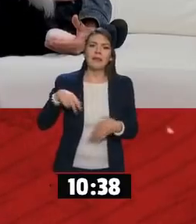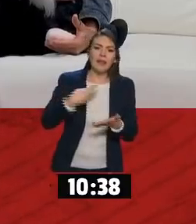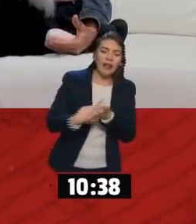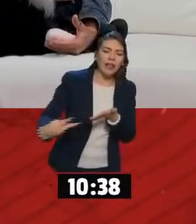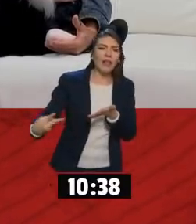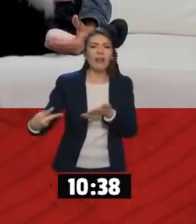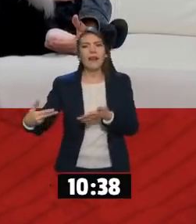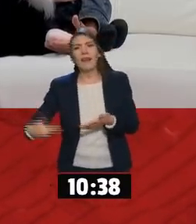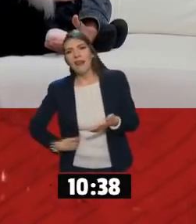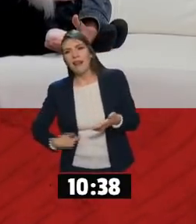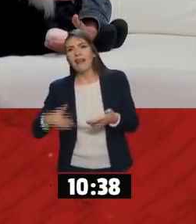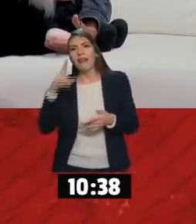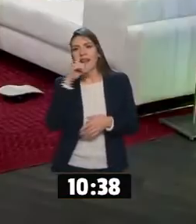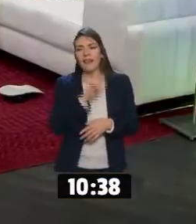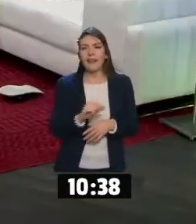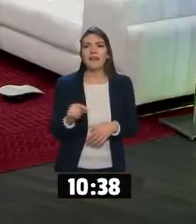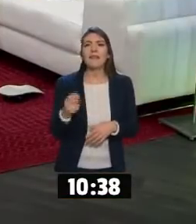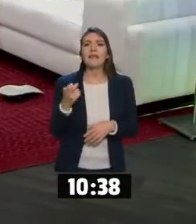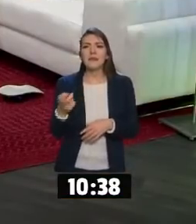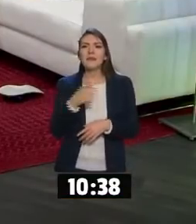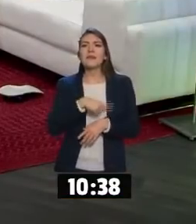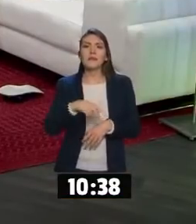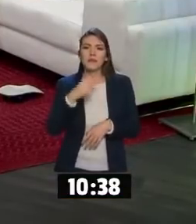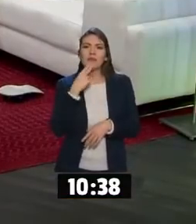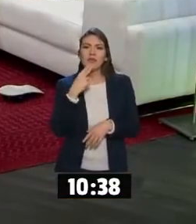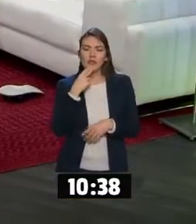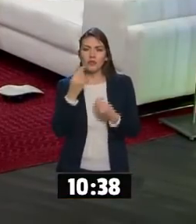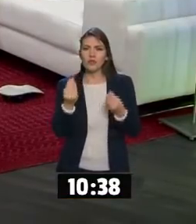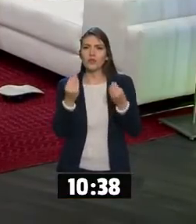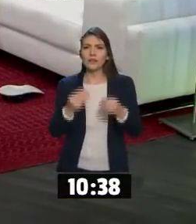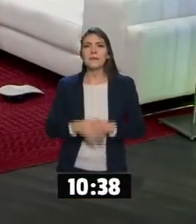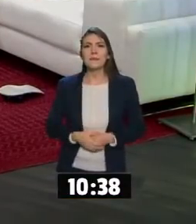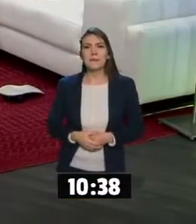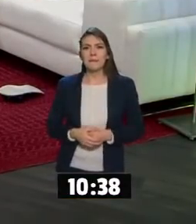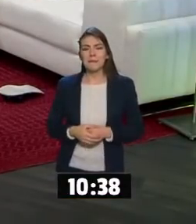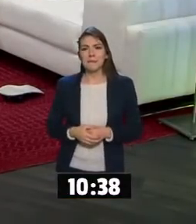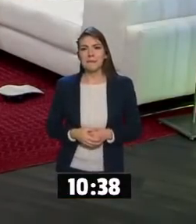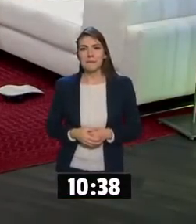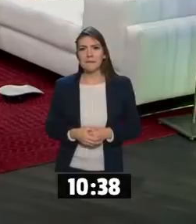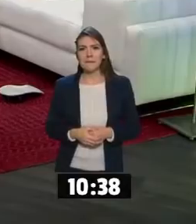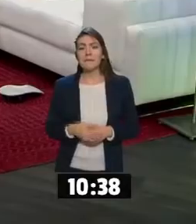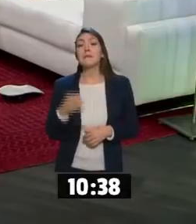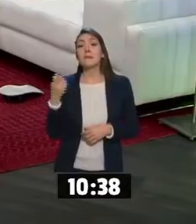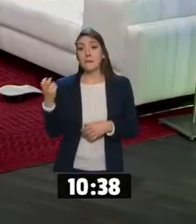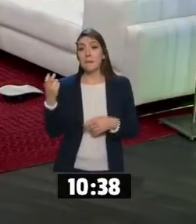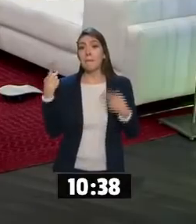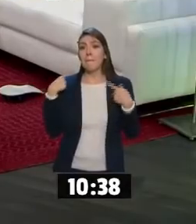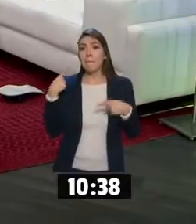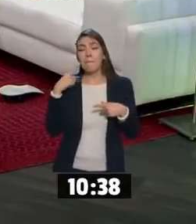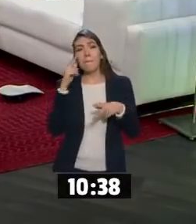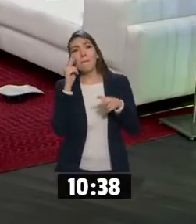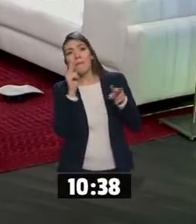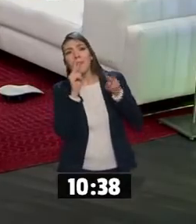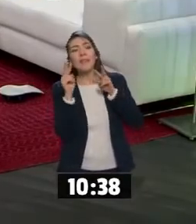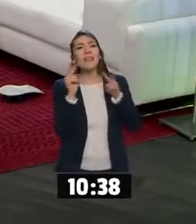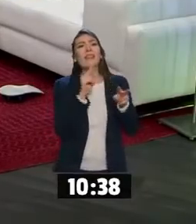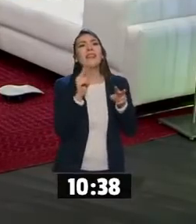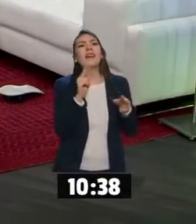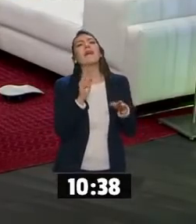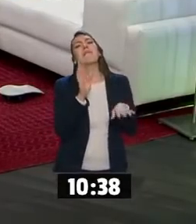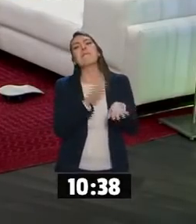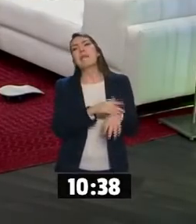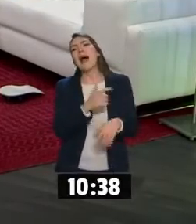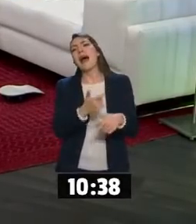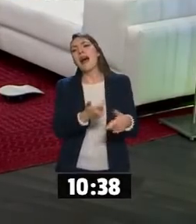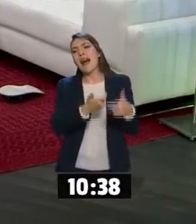que utilizamos mucho. Que enriquece la obra, ¿no? Sí, y la gente se da cuenta cuando hay ese tipo de asuntos, es que señora. les gana la risa. Sí, sí,